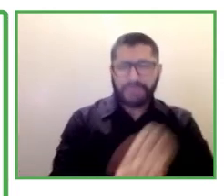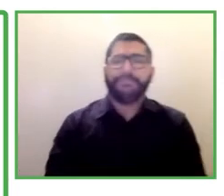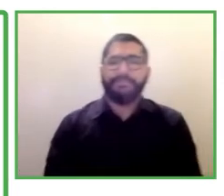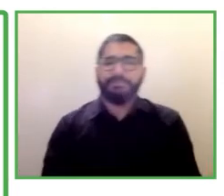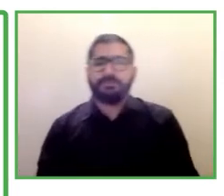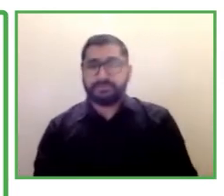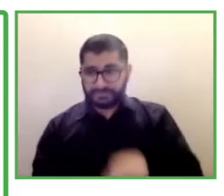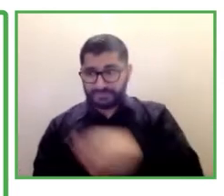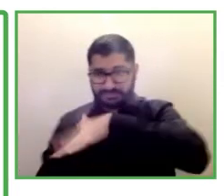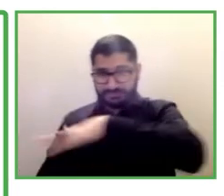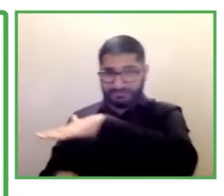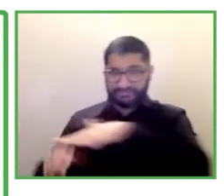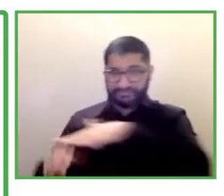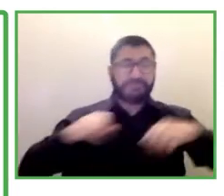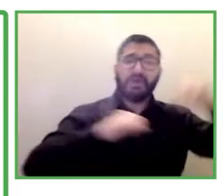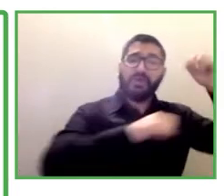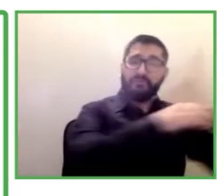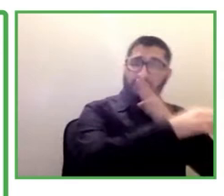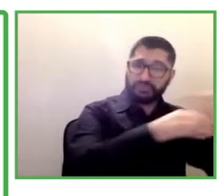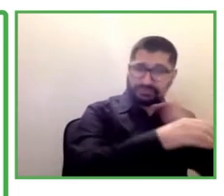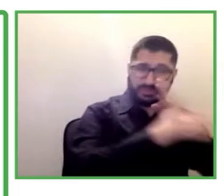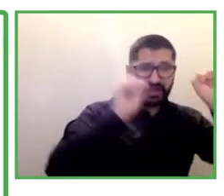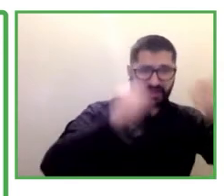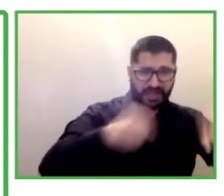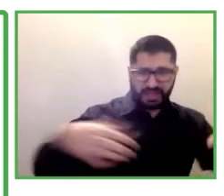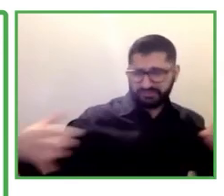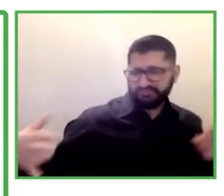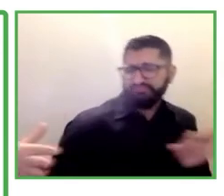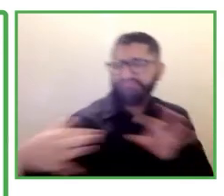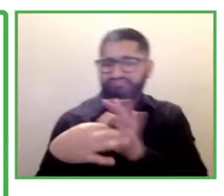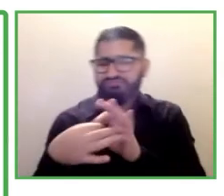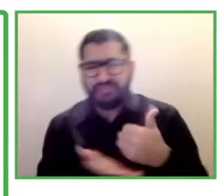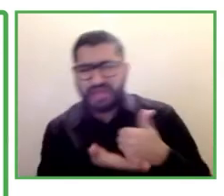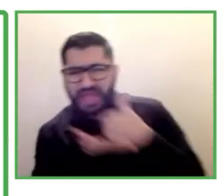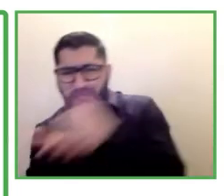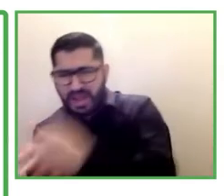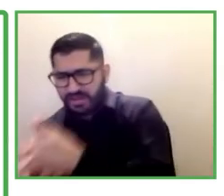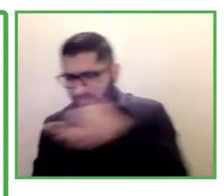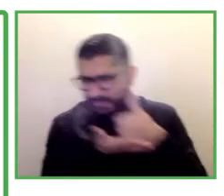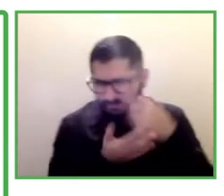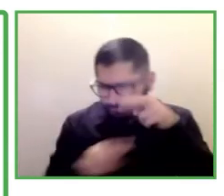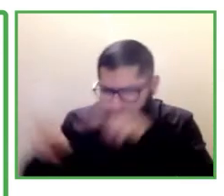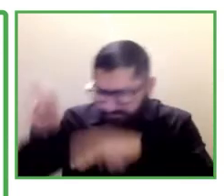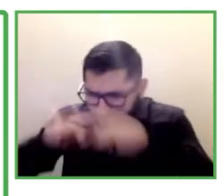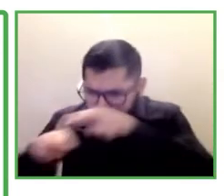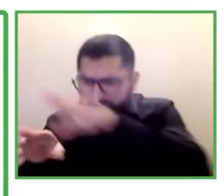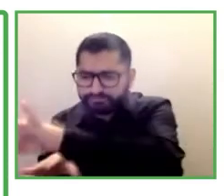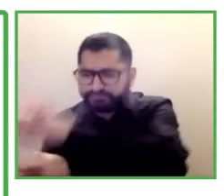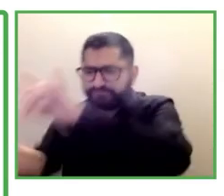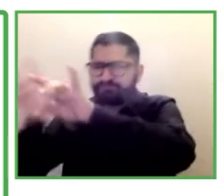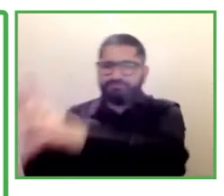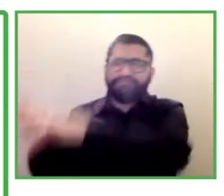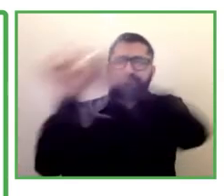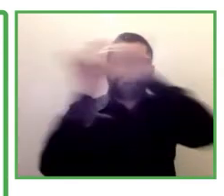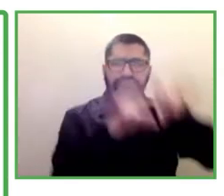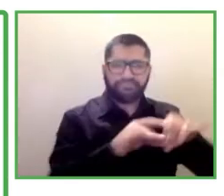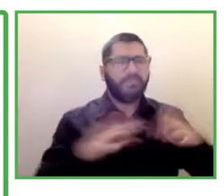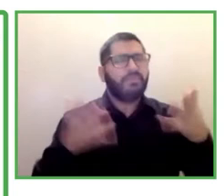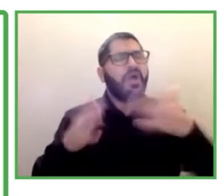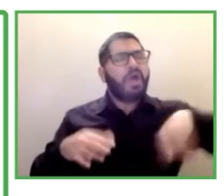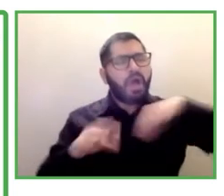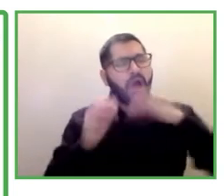Es como lo que hacemos nosotros acá en Sarnia con este programa de 6 semanas. el último año, por supuesto, bueno, el último año y